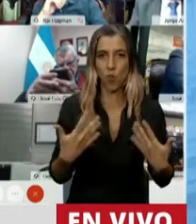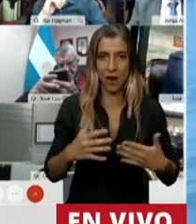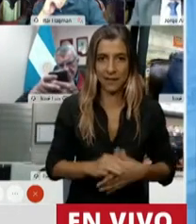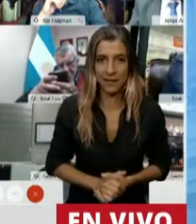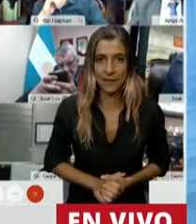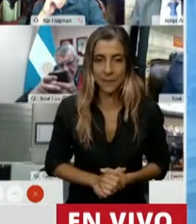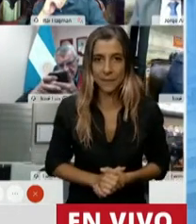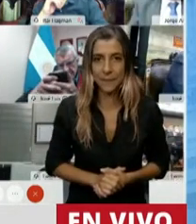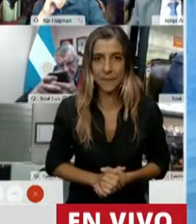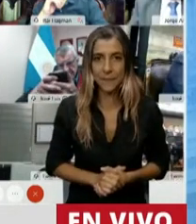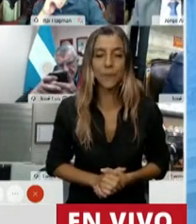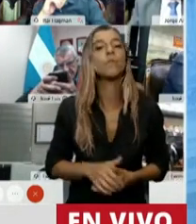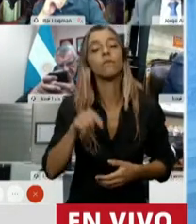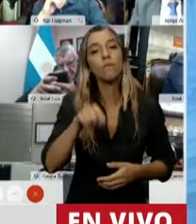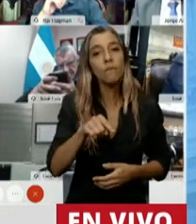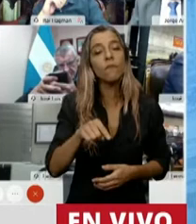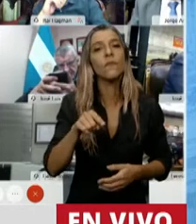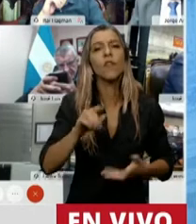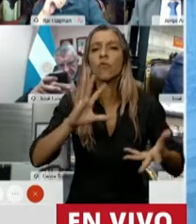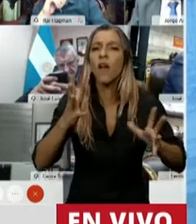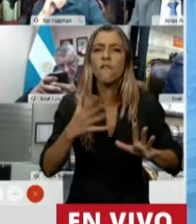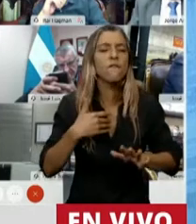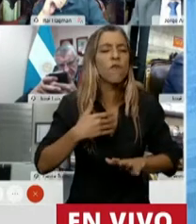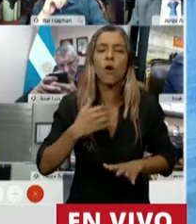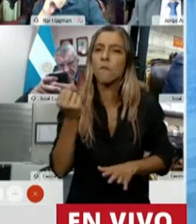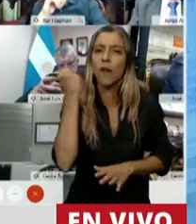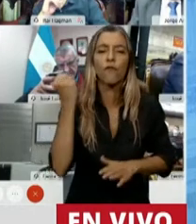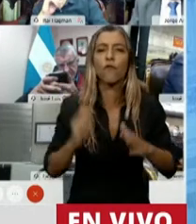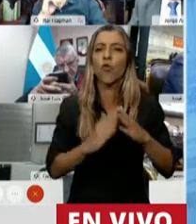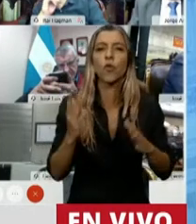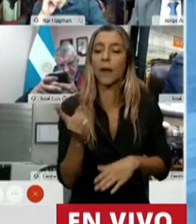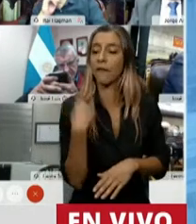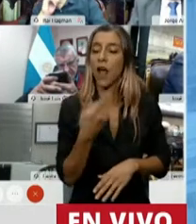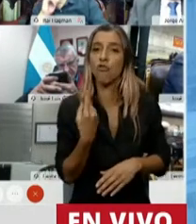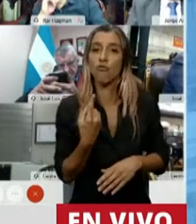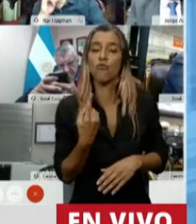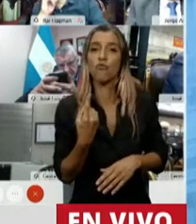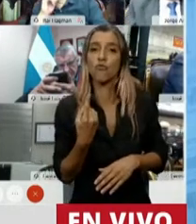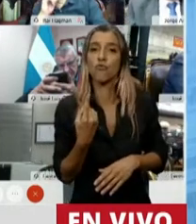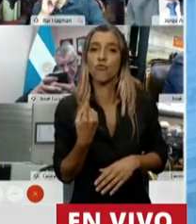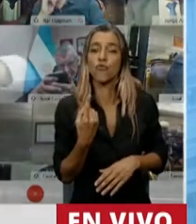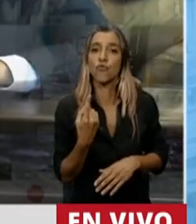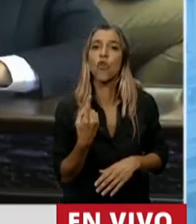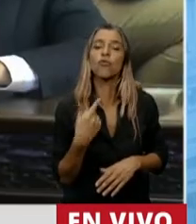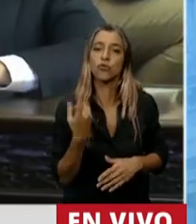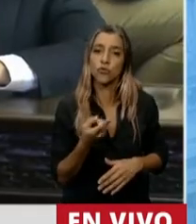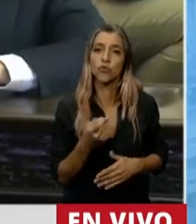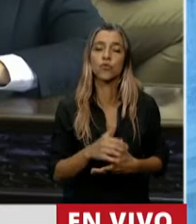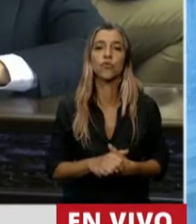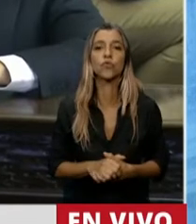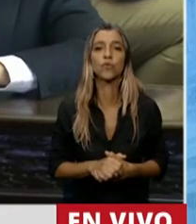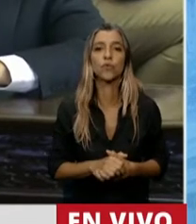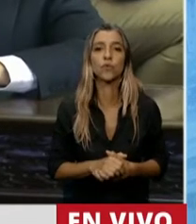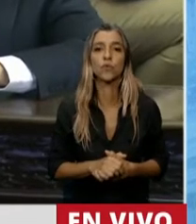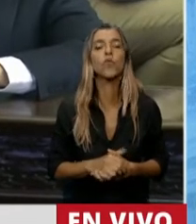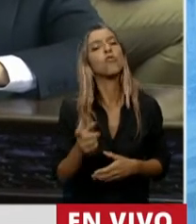que el principal determinante bajo nuestra proyección y bajo